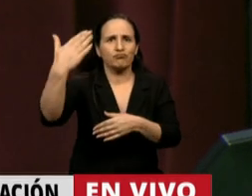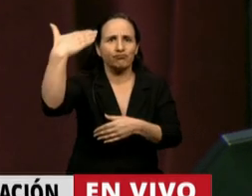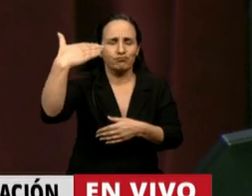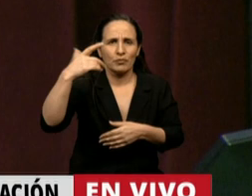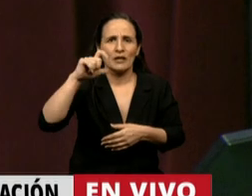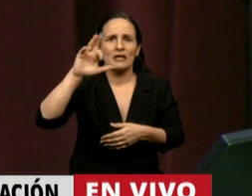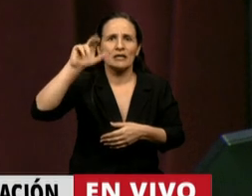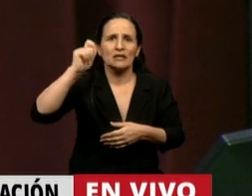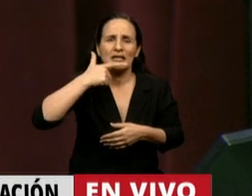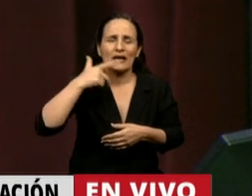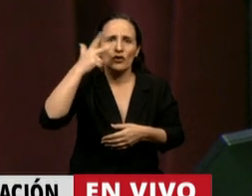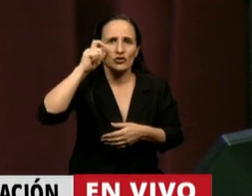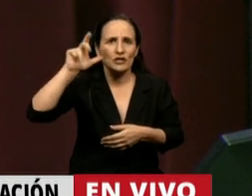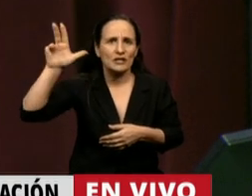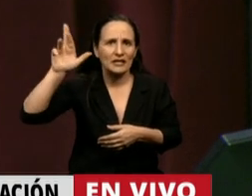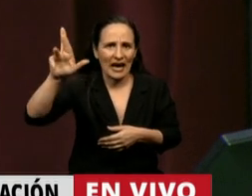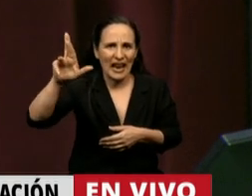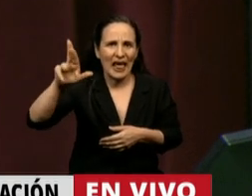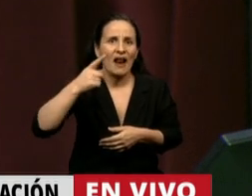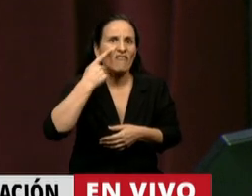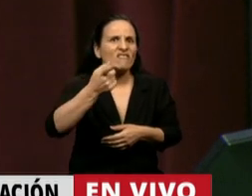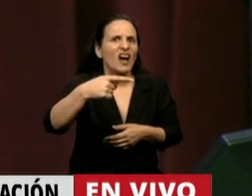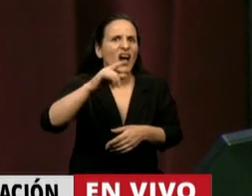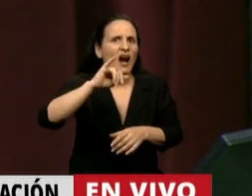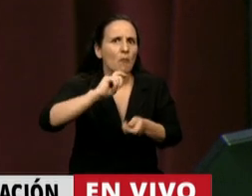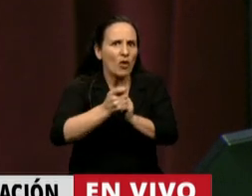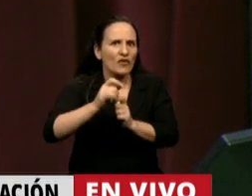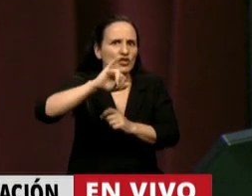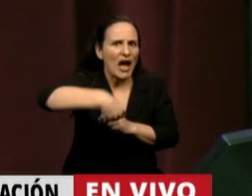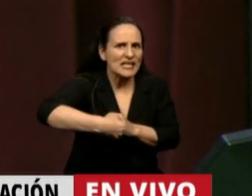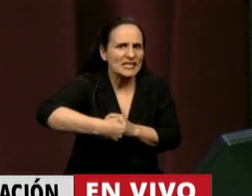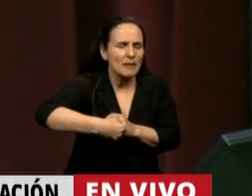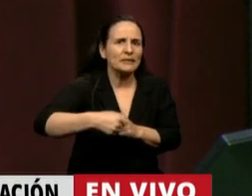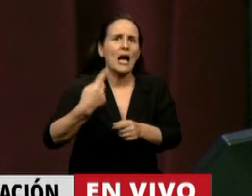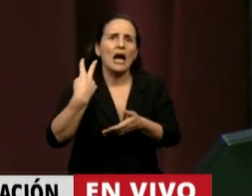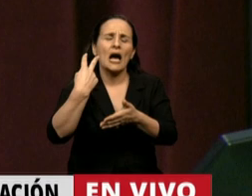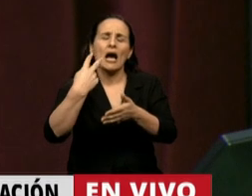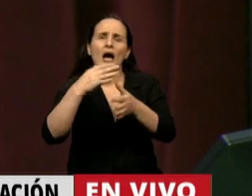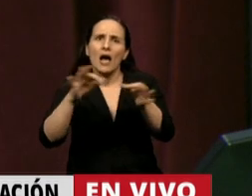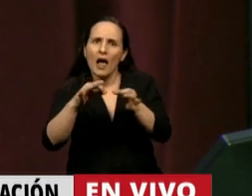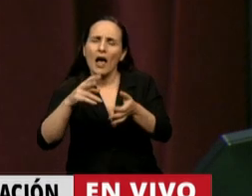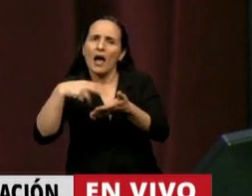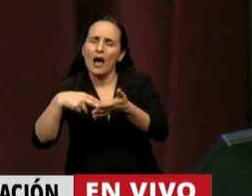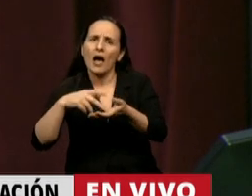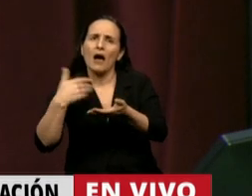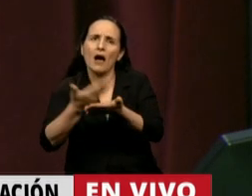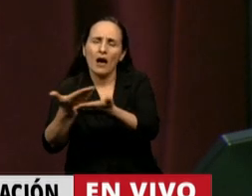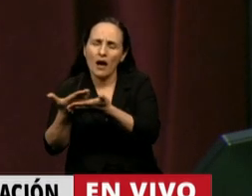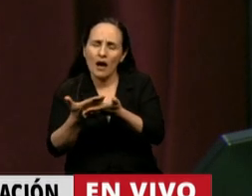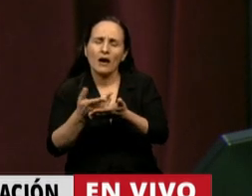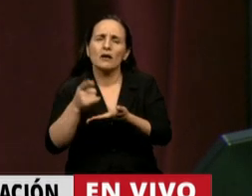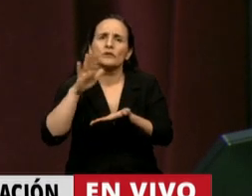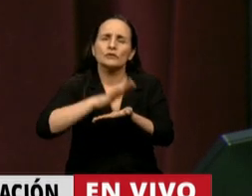Carlos Salomón heller para ver si acepta las modificaciones y para leer las modificaciones planteadas